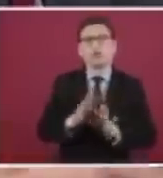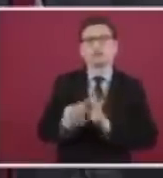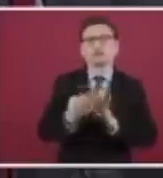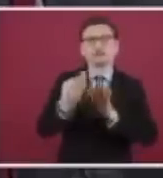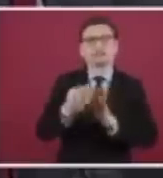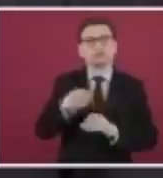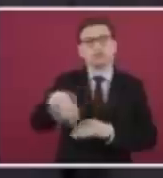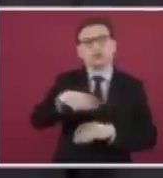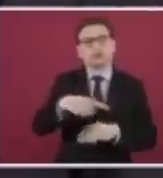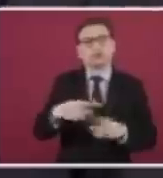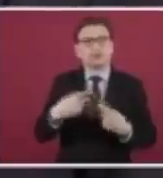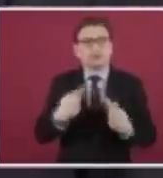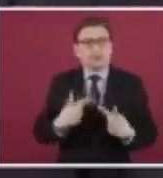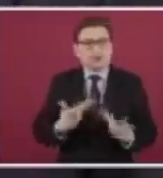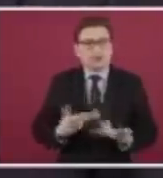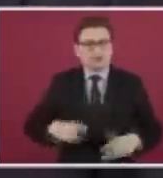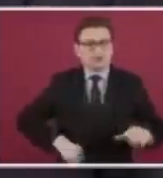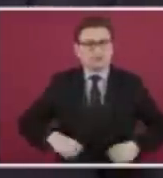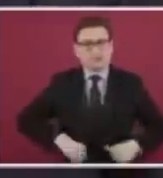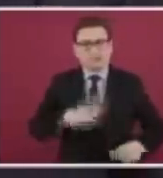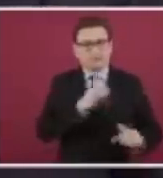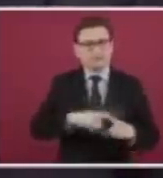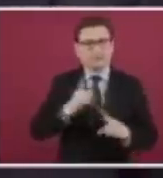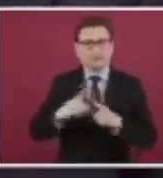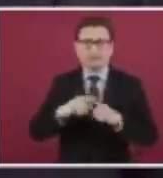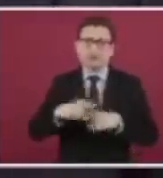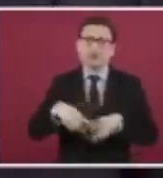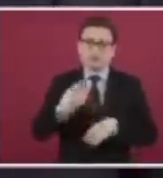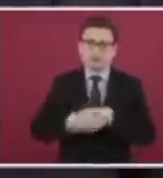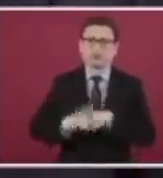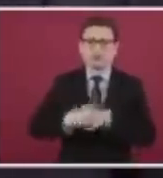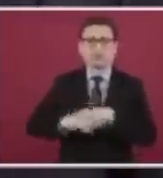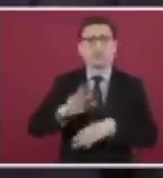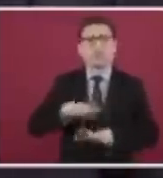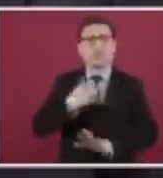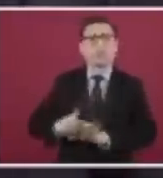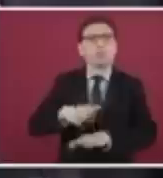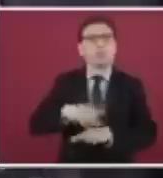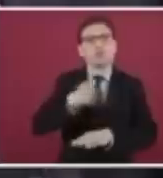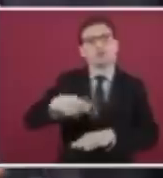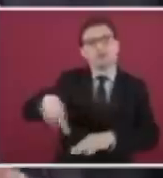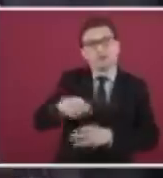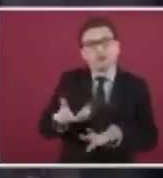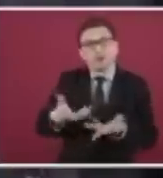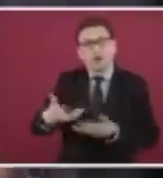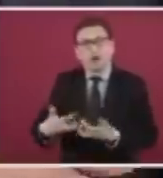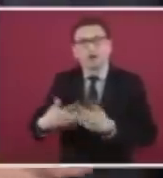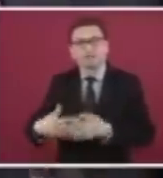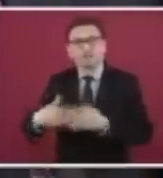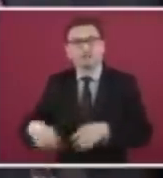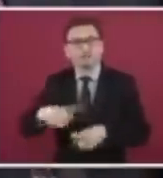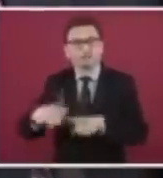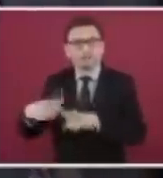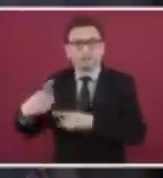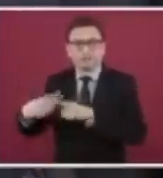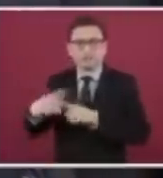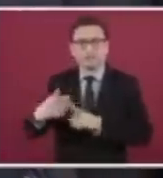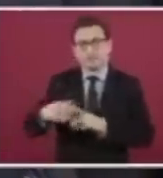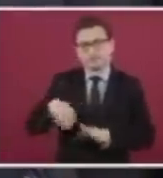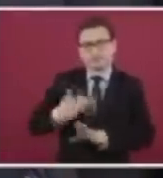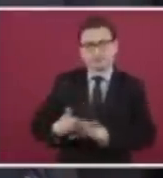este tipo de actividades que, bueno, pues afectan, por supuesto, a productores originales, a los productores, pues.